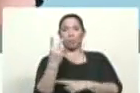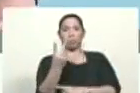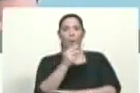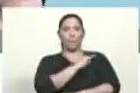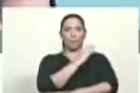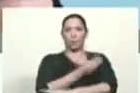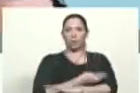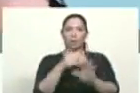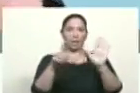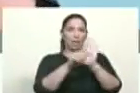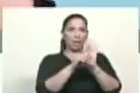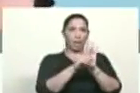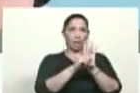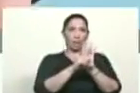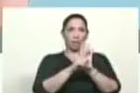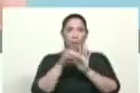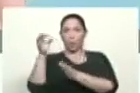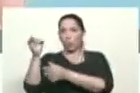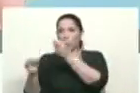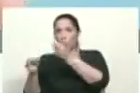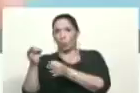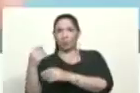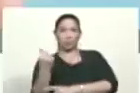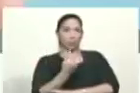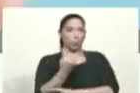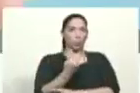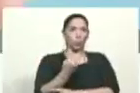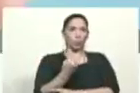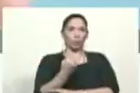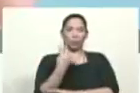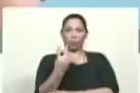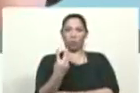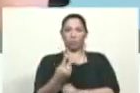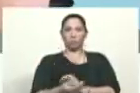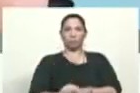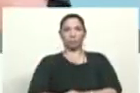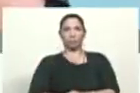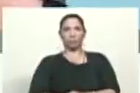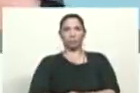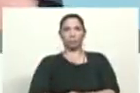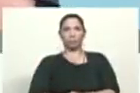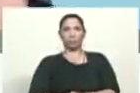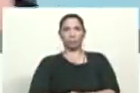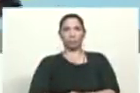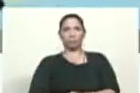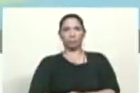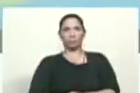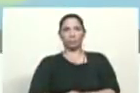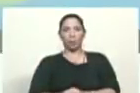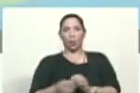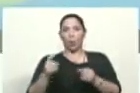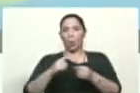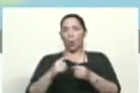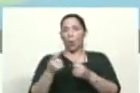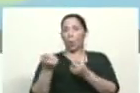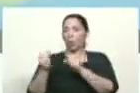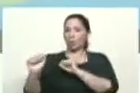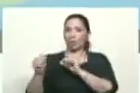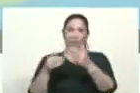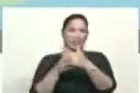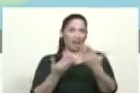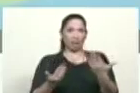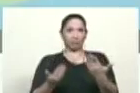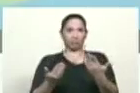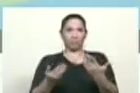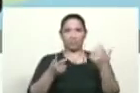el legislativo y el judicial, los únicos dos que existían en ese momento, que le eran adversos, que no iban